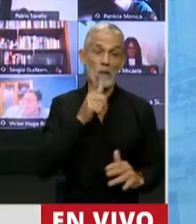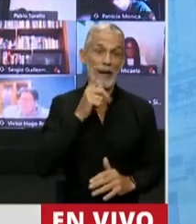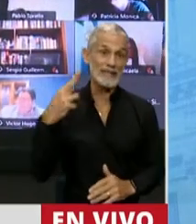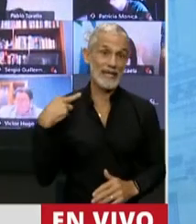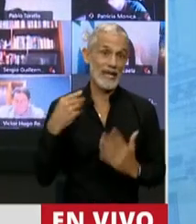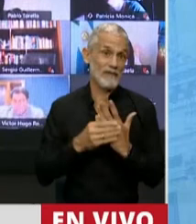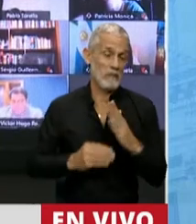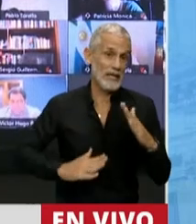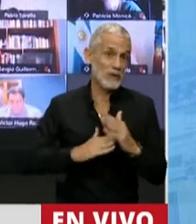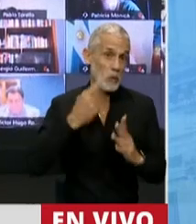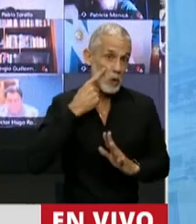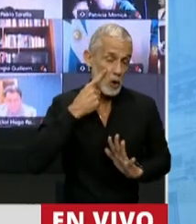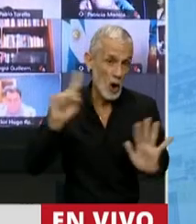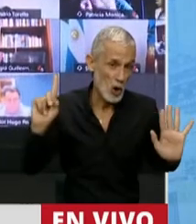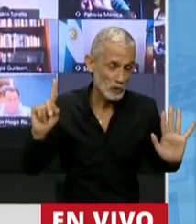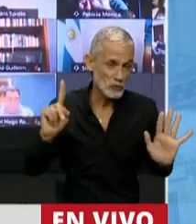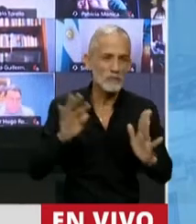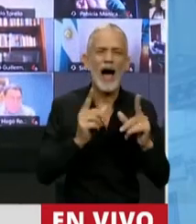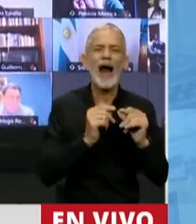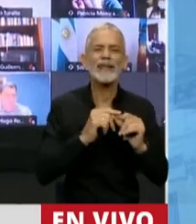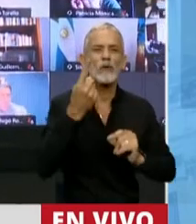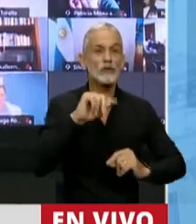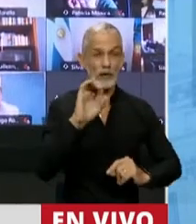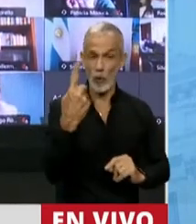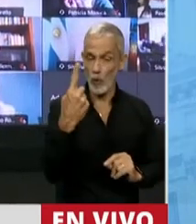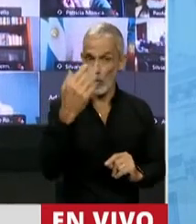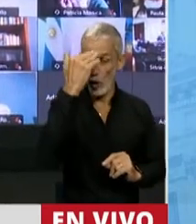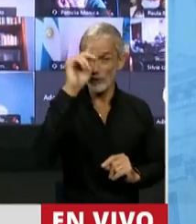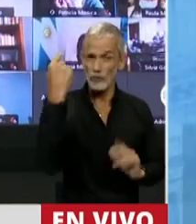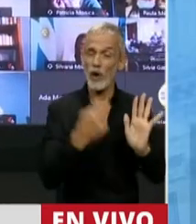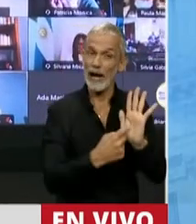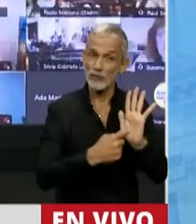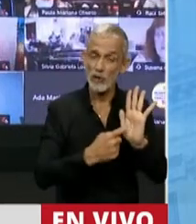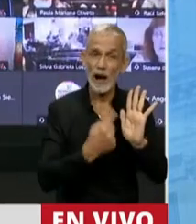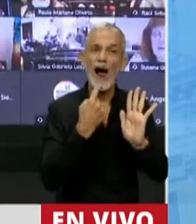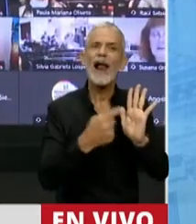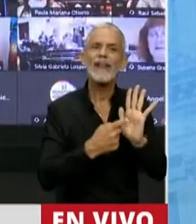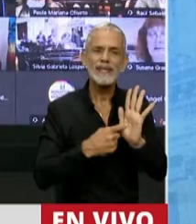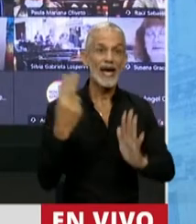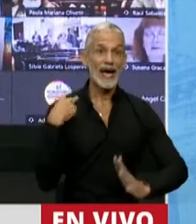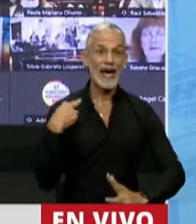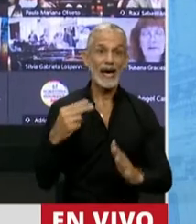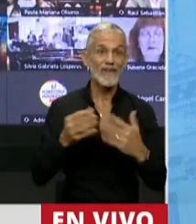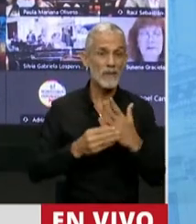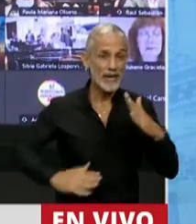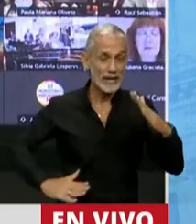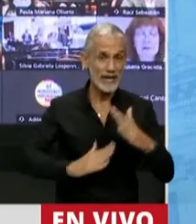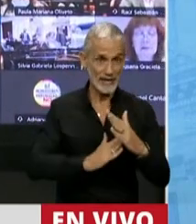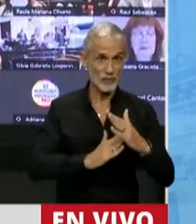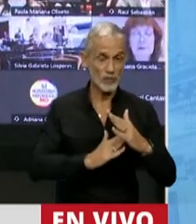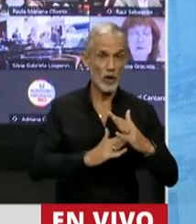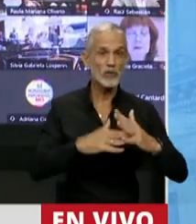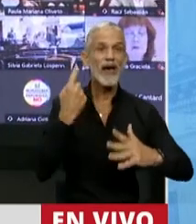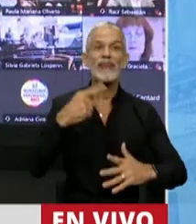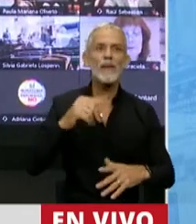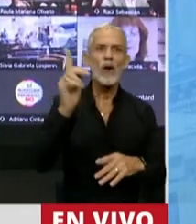de ministros no los conoce el artículo 101 de la constitución nacional establece que el jefe de gabinete de ministros tiene